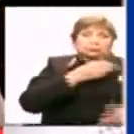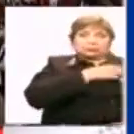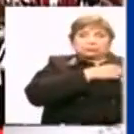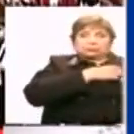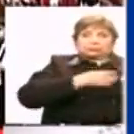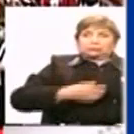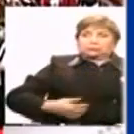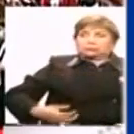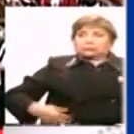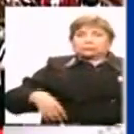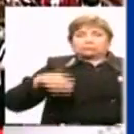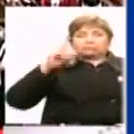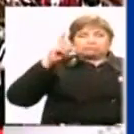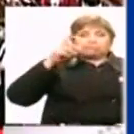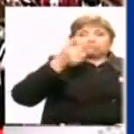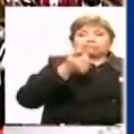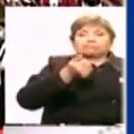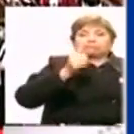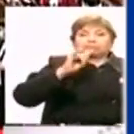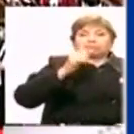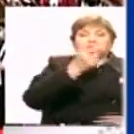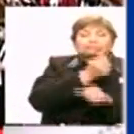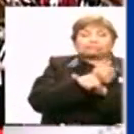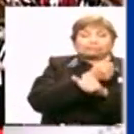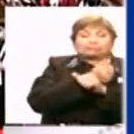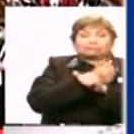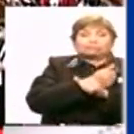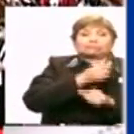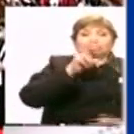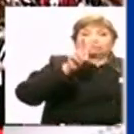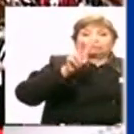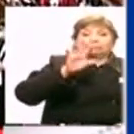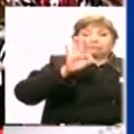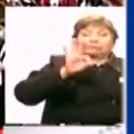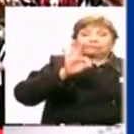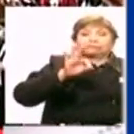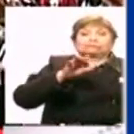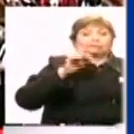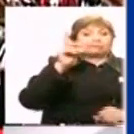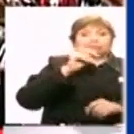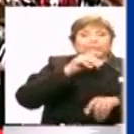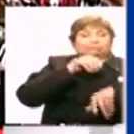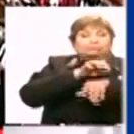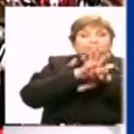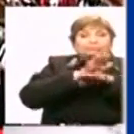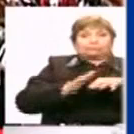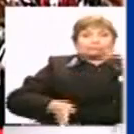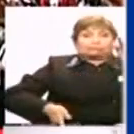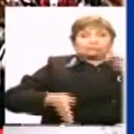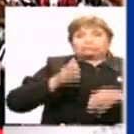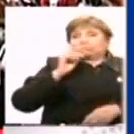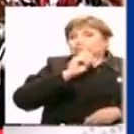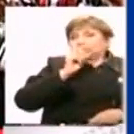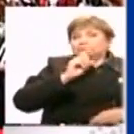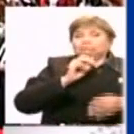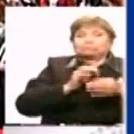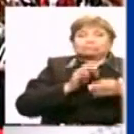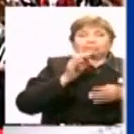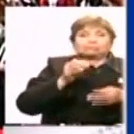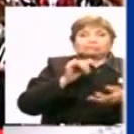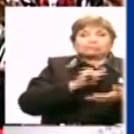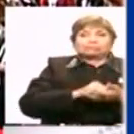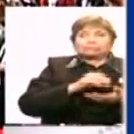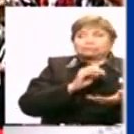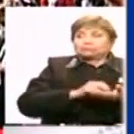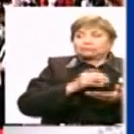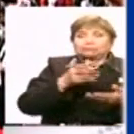gesto político de disminuir las vacunaciones apenas nosotros ingresemos al gobierno, entonces sería un error grosero. Es el eje uno,